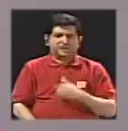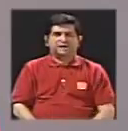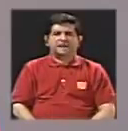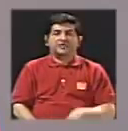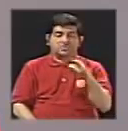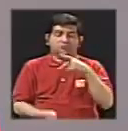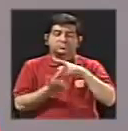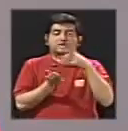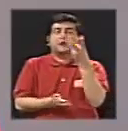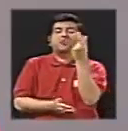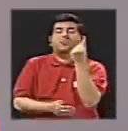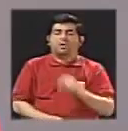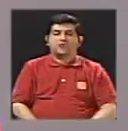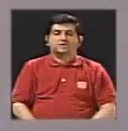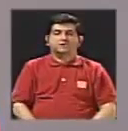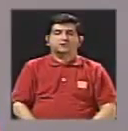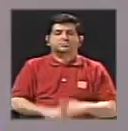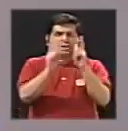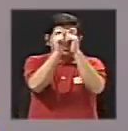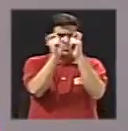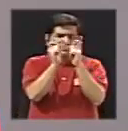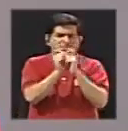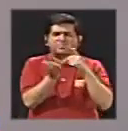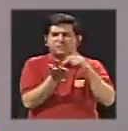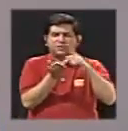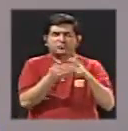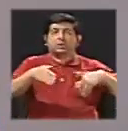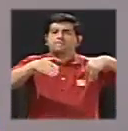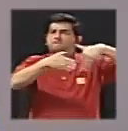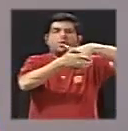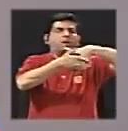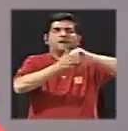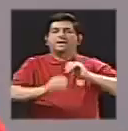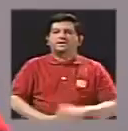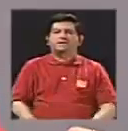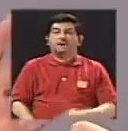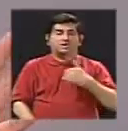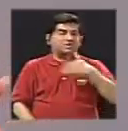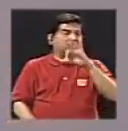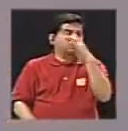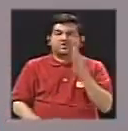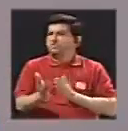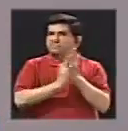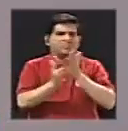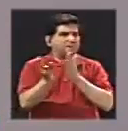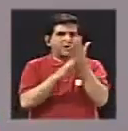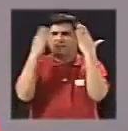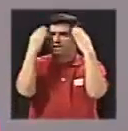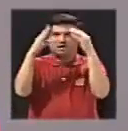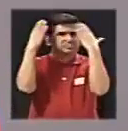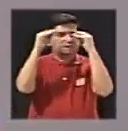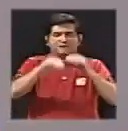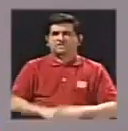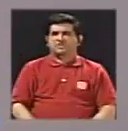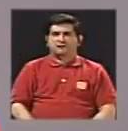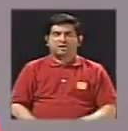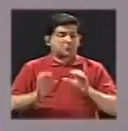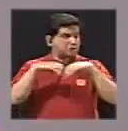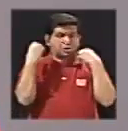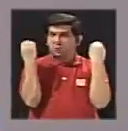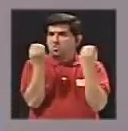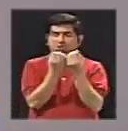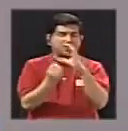debe ganar, y los desgloses de salario, se bloquea esa página y no hay manera de accesar a la información. Ni las